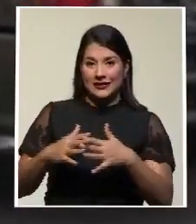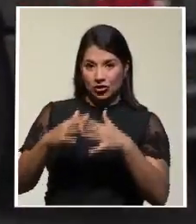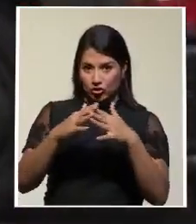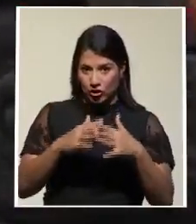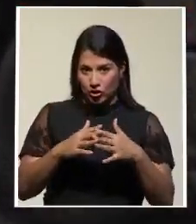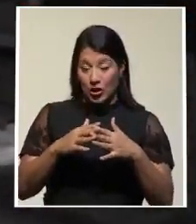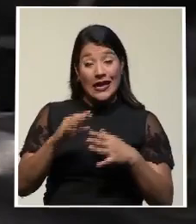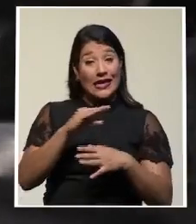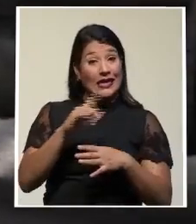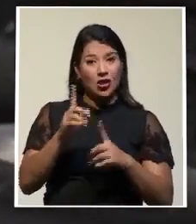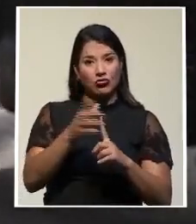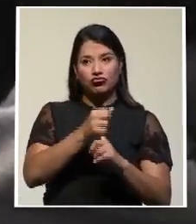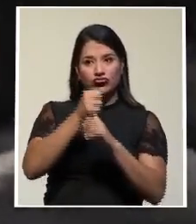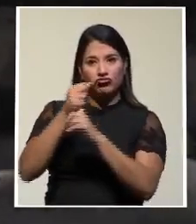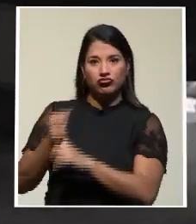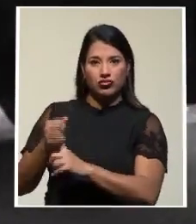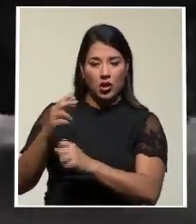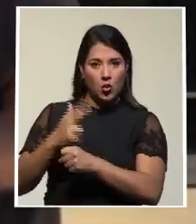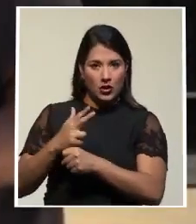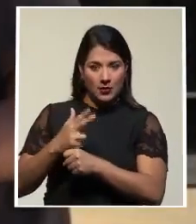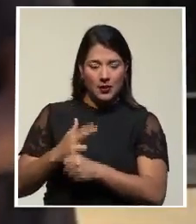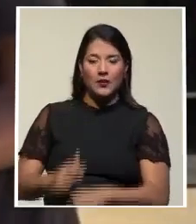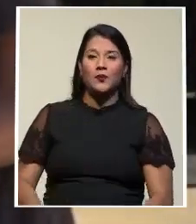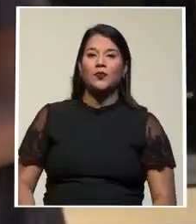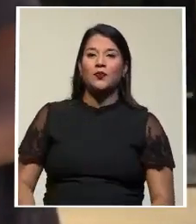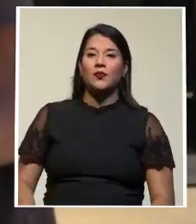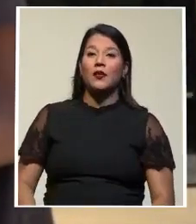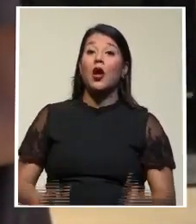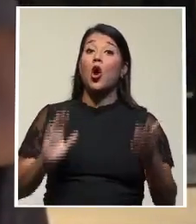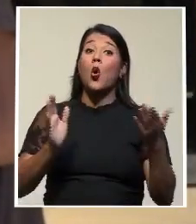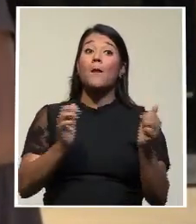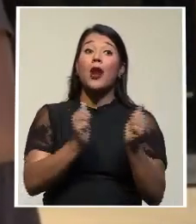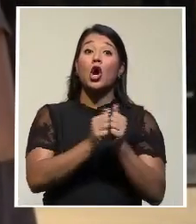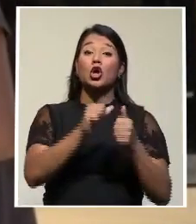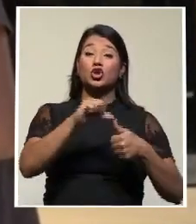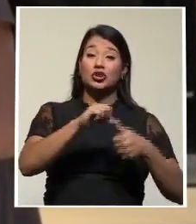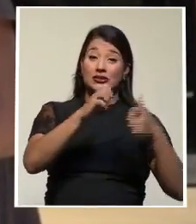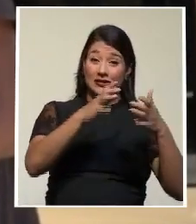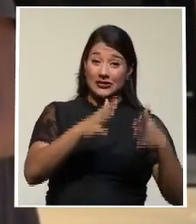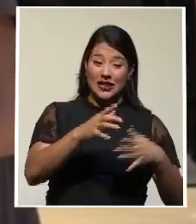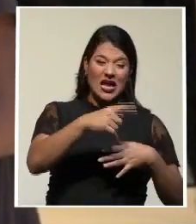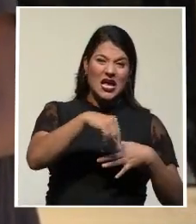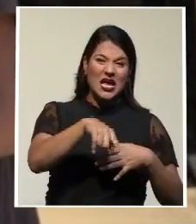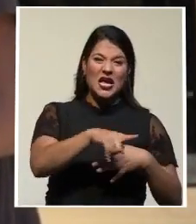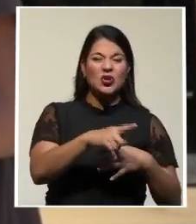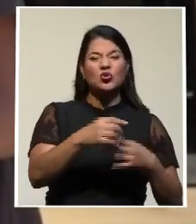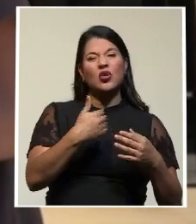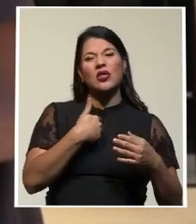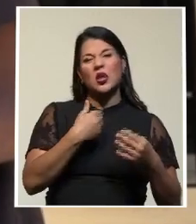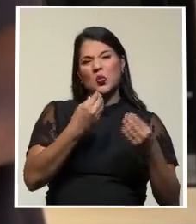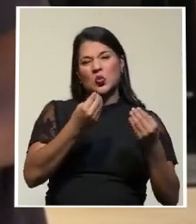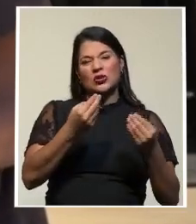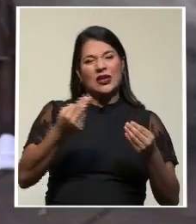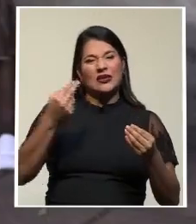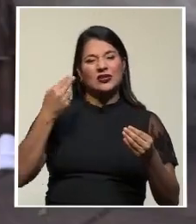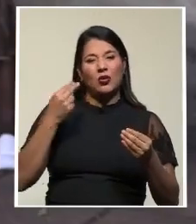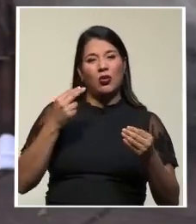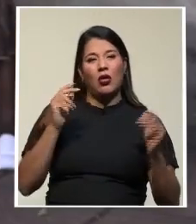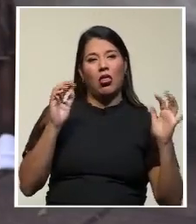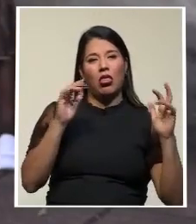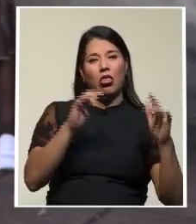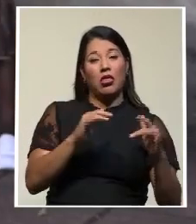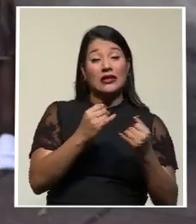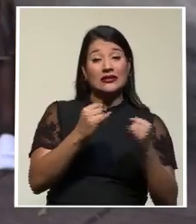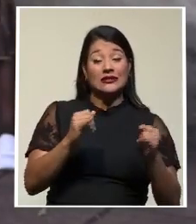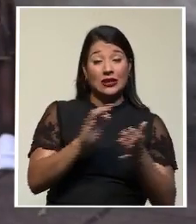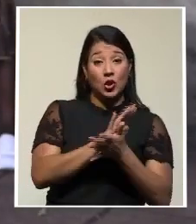ser deportados a Guatemala. A diferencia de los centroamericanos con un largo historial de migración indocumentada, muchos haitianos en esta